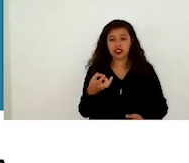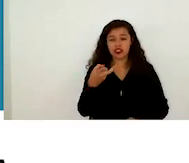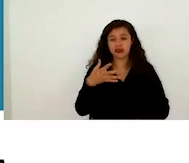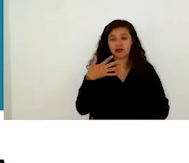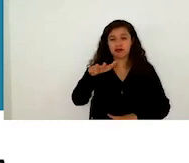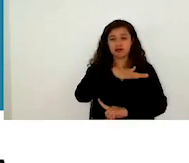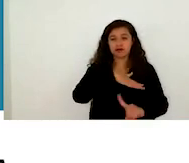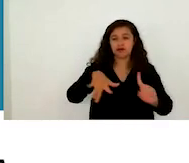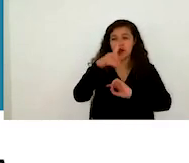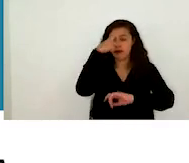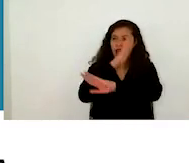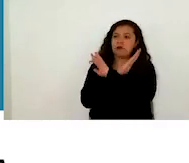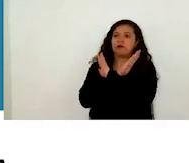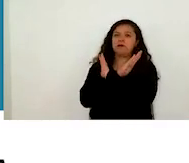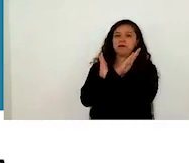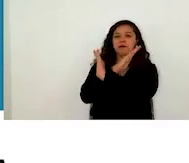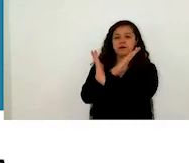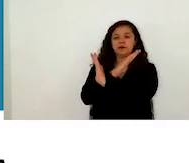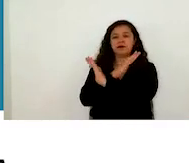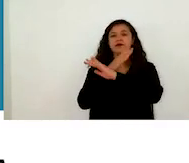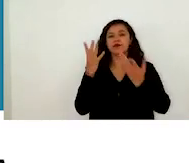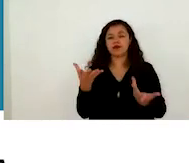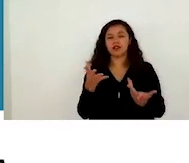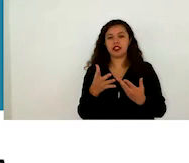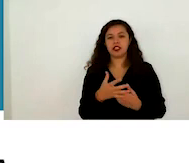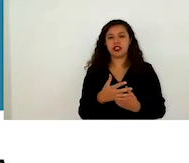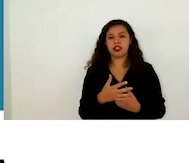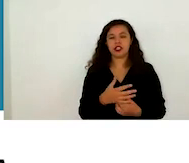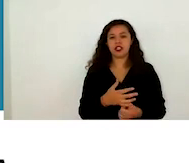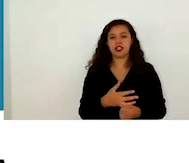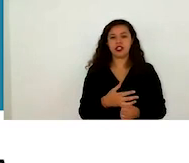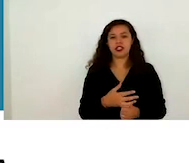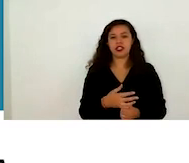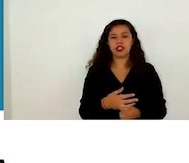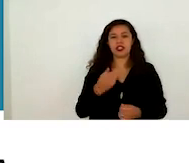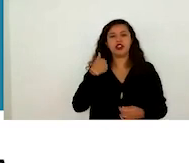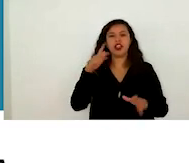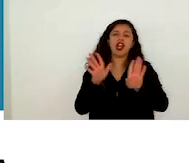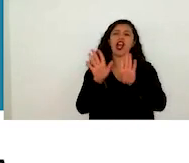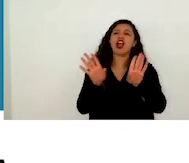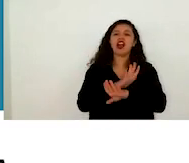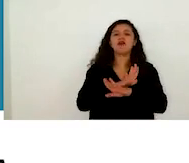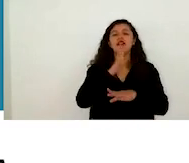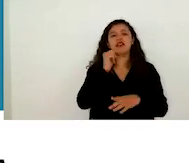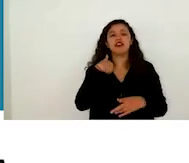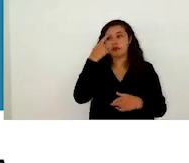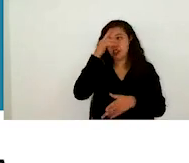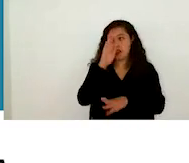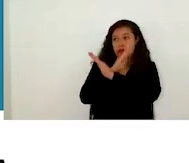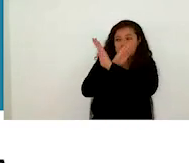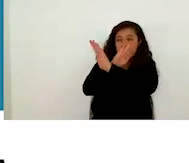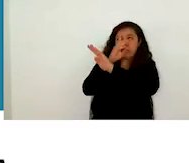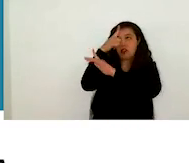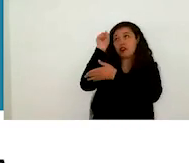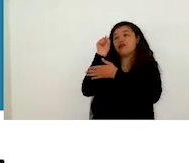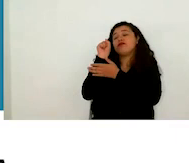defensiva es algo defensivo que no quiero que me dañen pero entonces no voy a ser la víctima yo para entonces yo minimizar